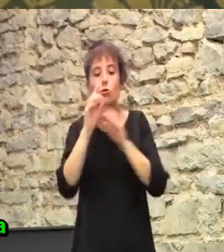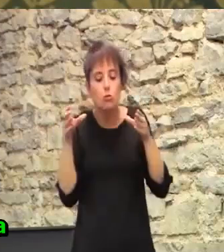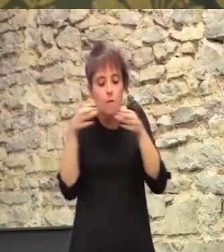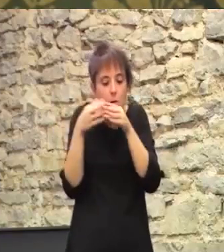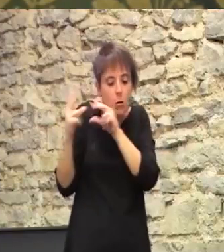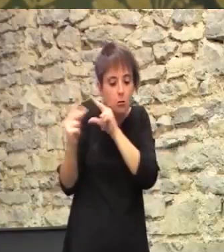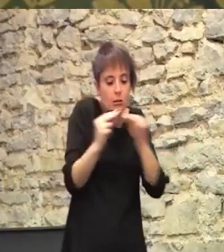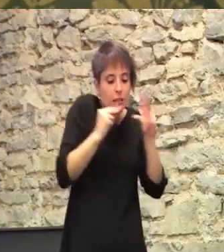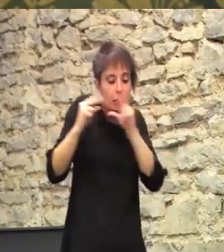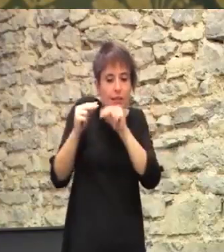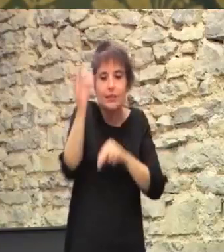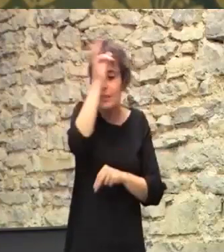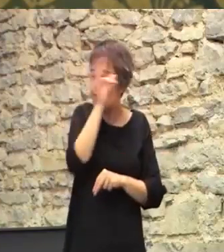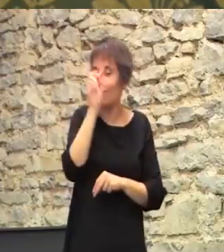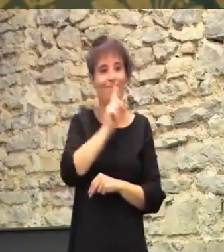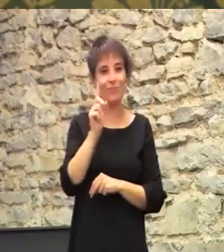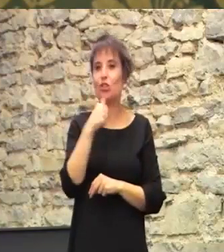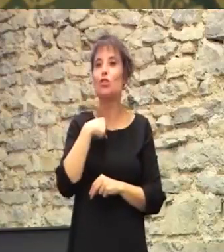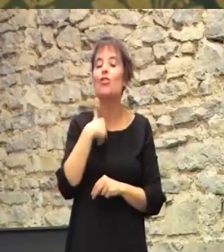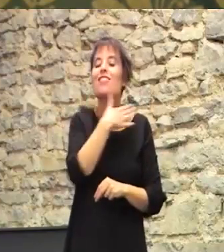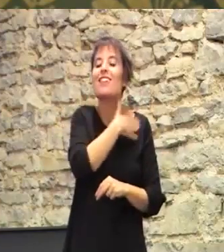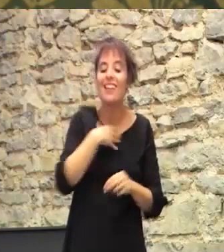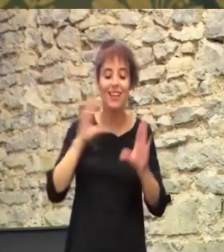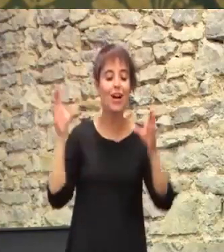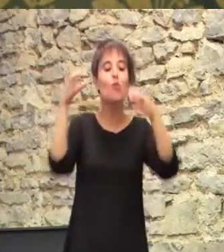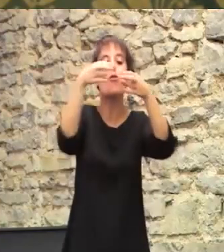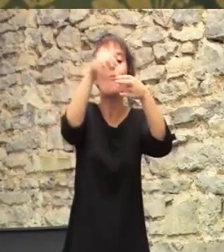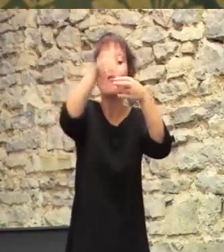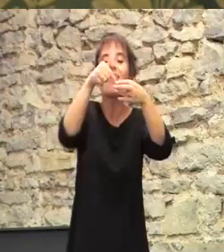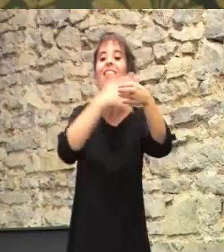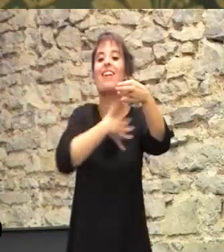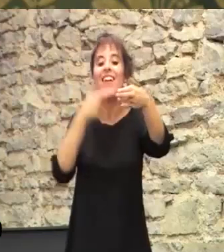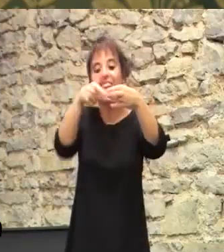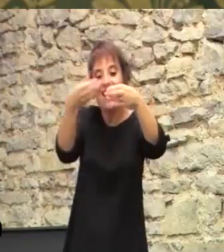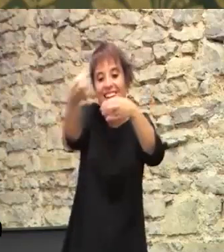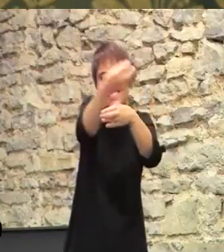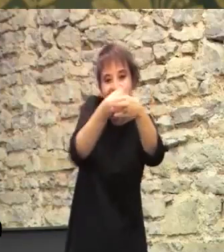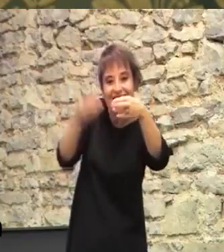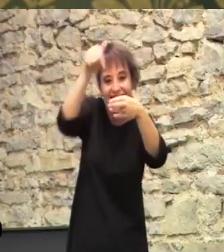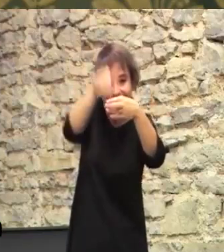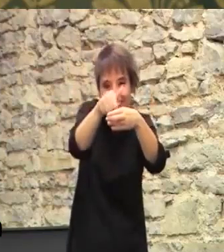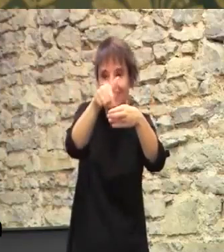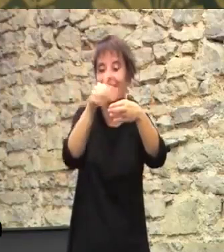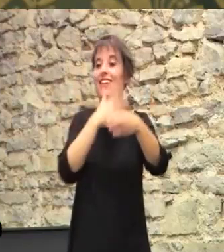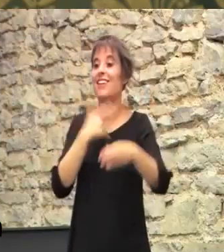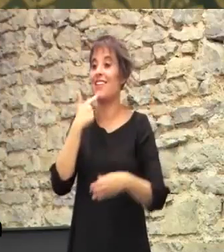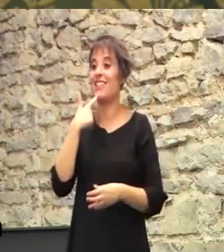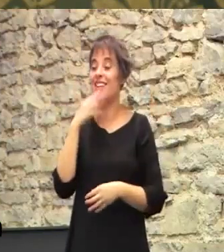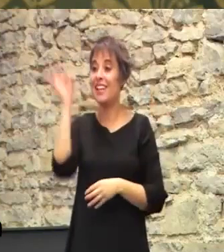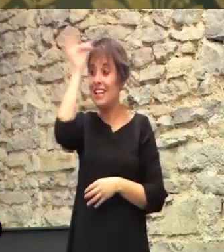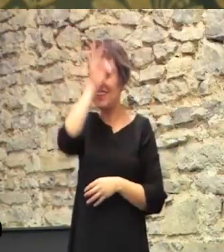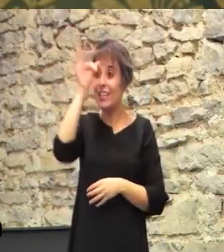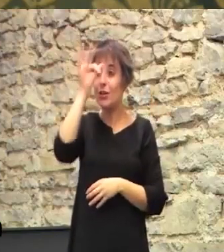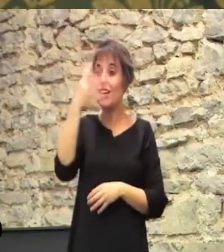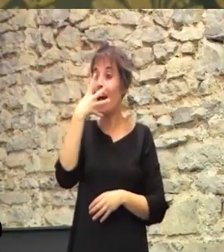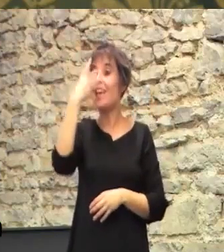personas sino que me interesaba mucho tratar de bajar la tierra es decir que las cosas que se pudieran